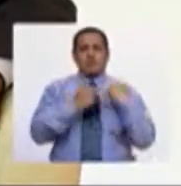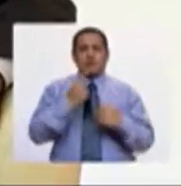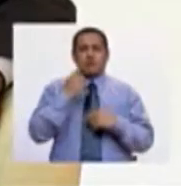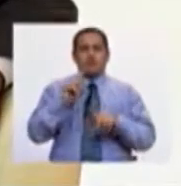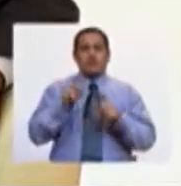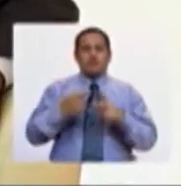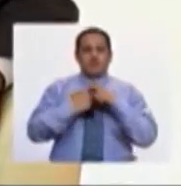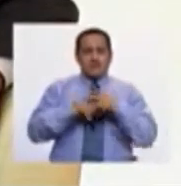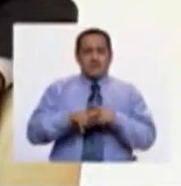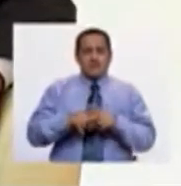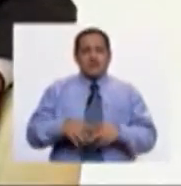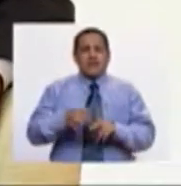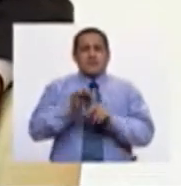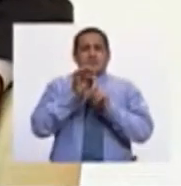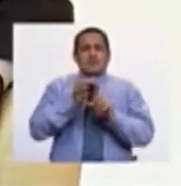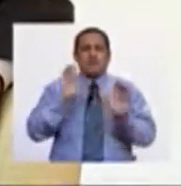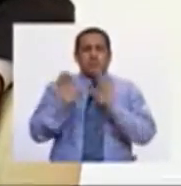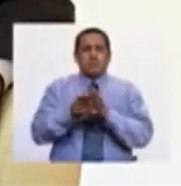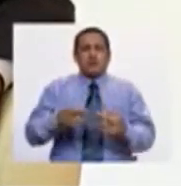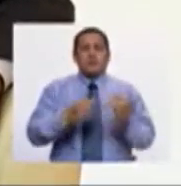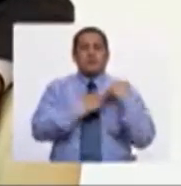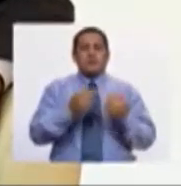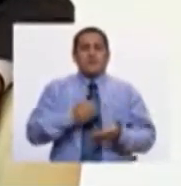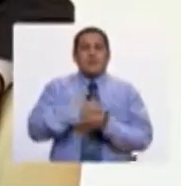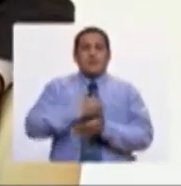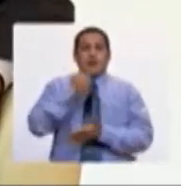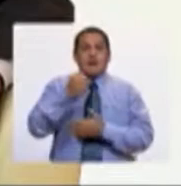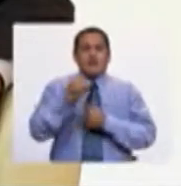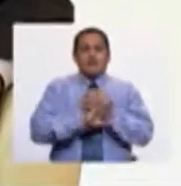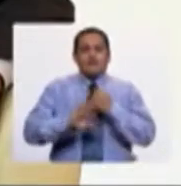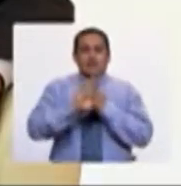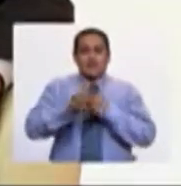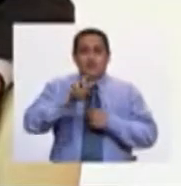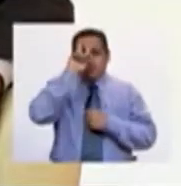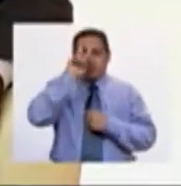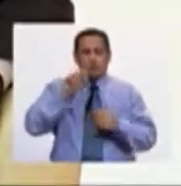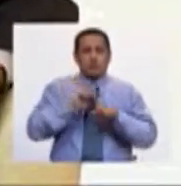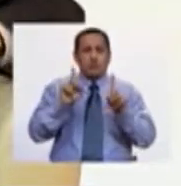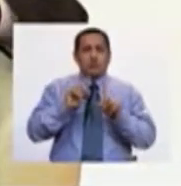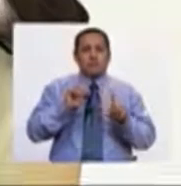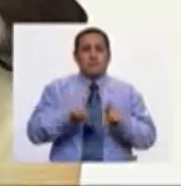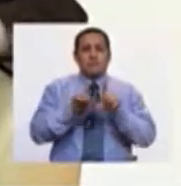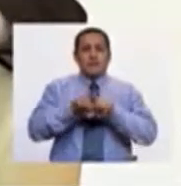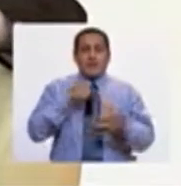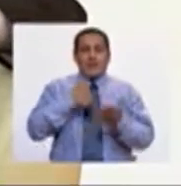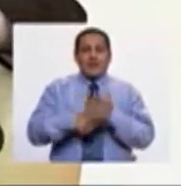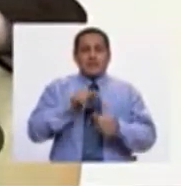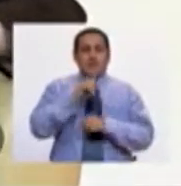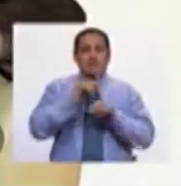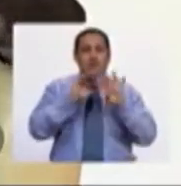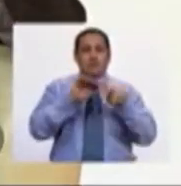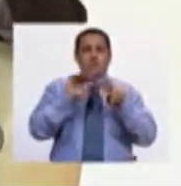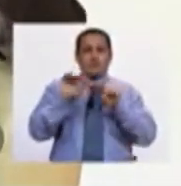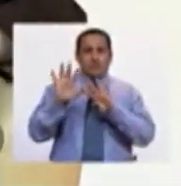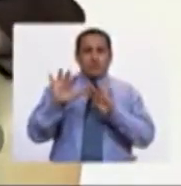no nace única y exclusivamente del deber de contribuir a la defensa nacional. Es más, la Carta del